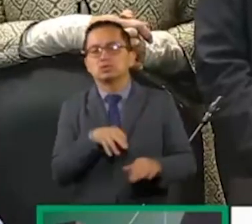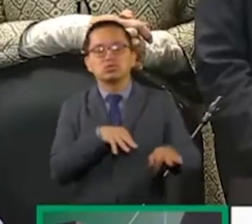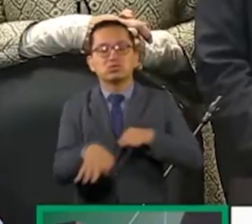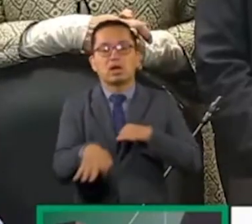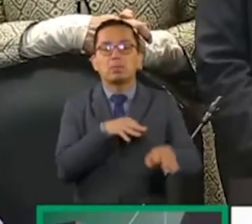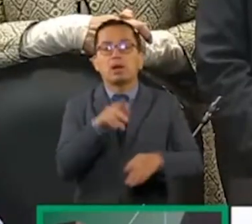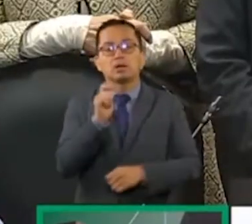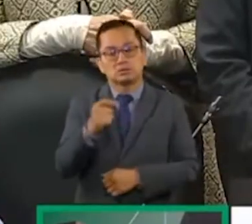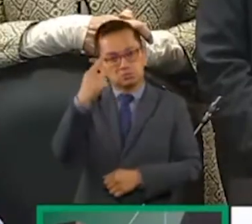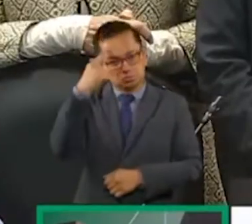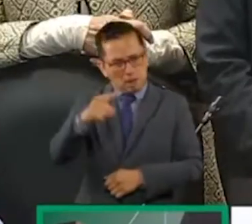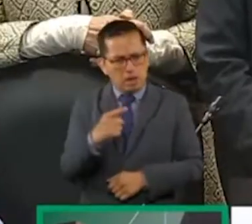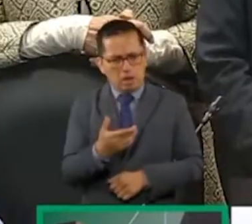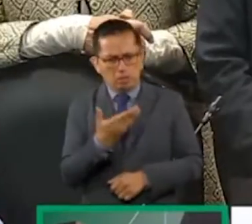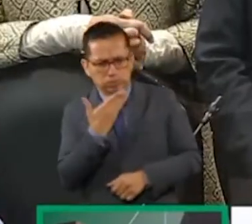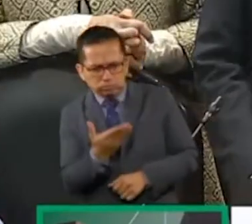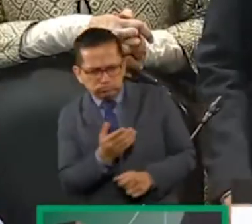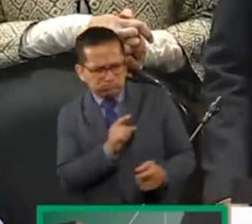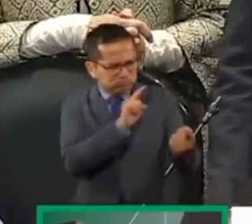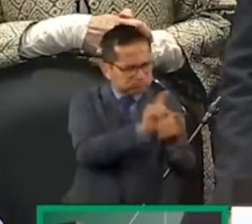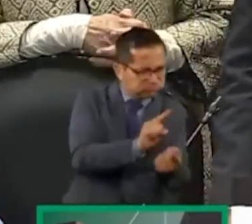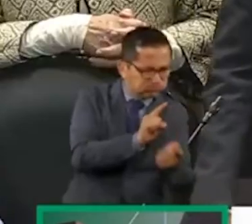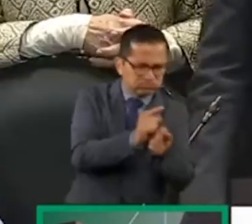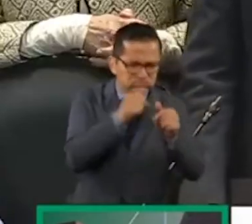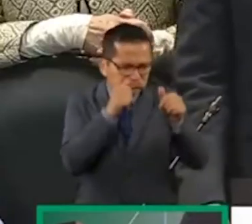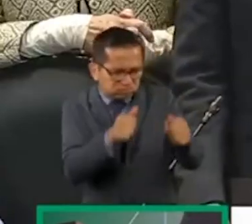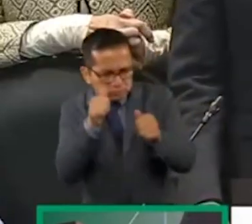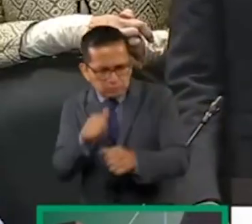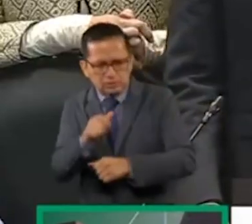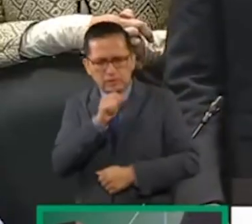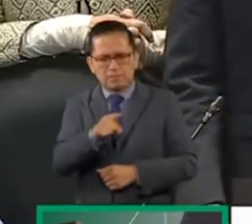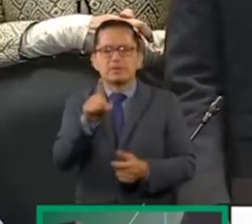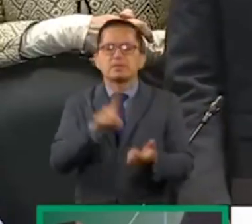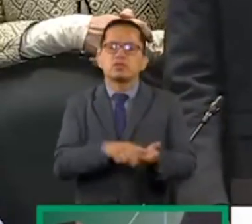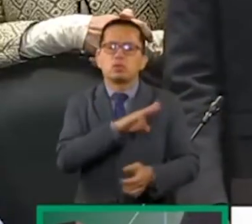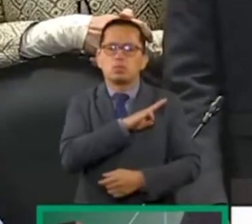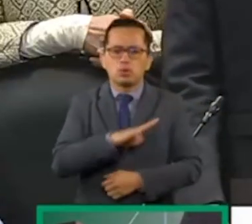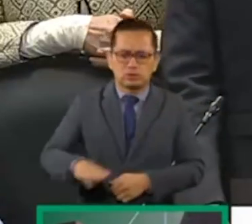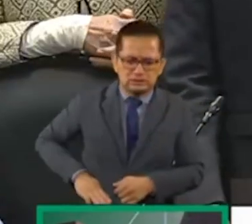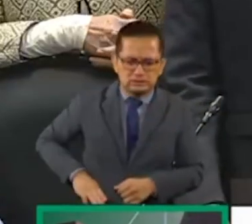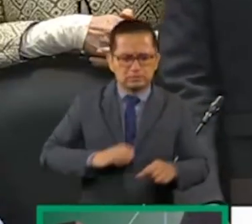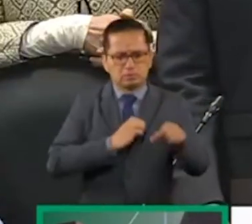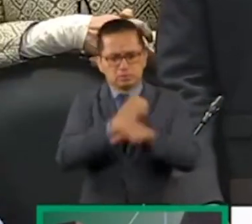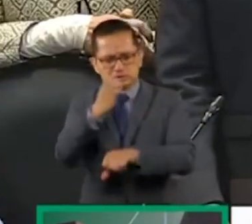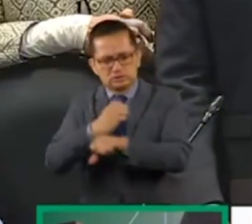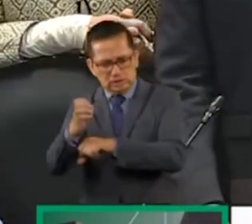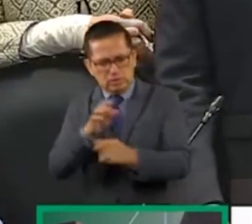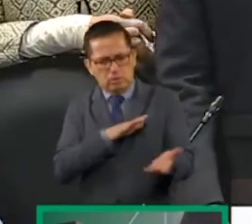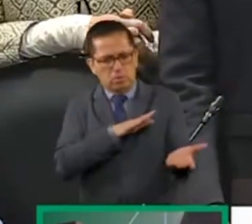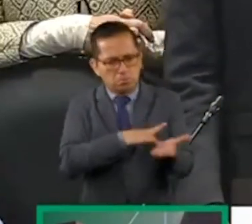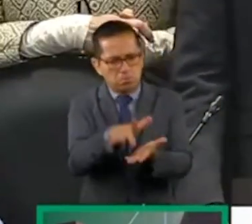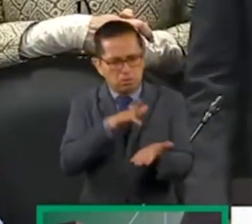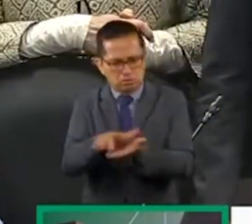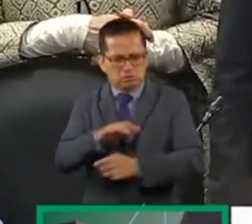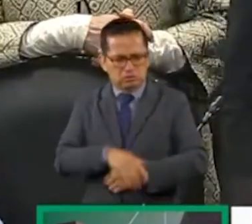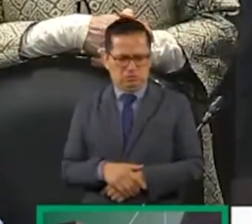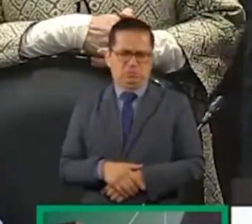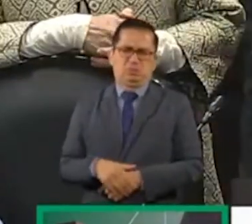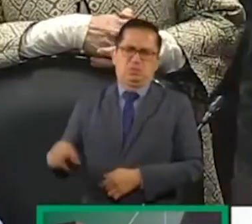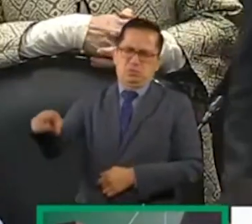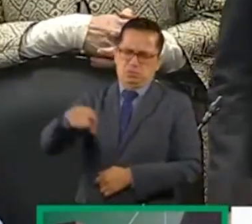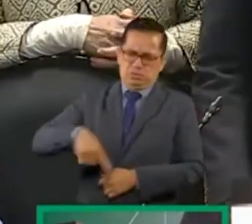están en los mandos conjuntos, donde están apoyando desde municipios hasta los estados. Entonces, sean congruentes, no